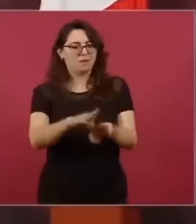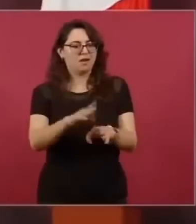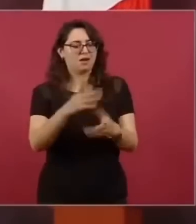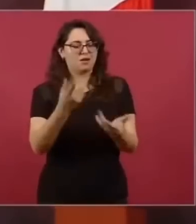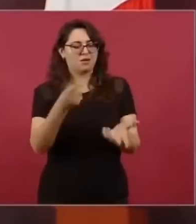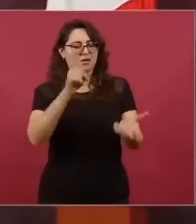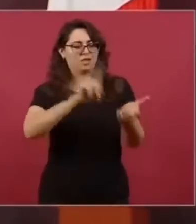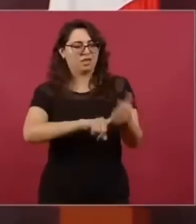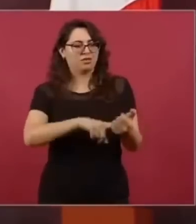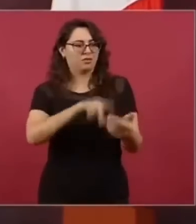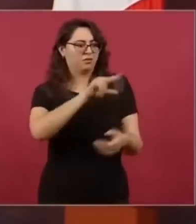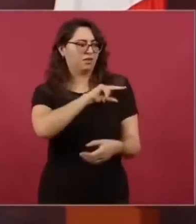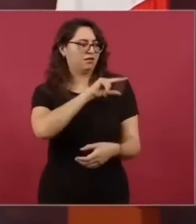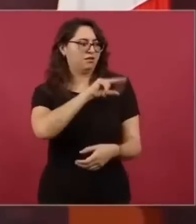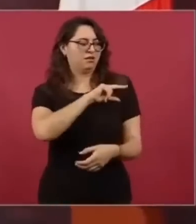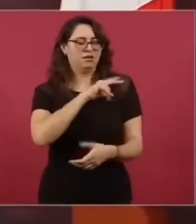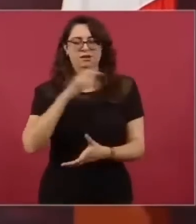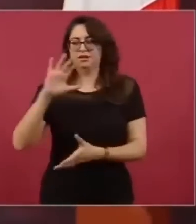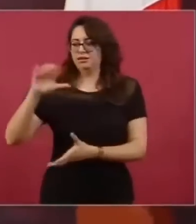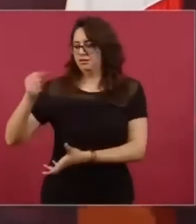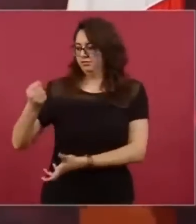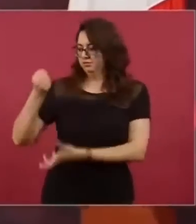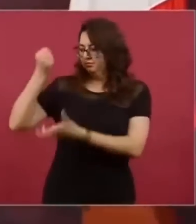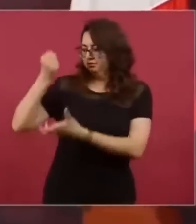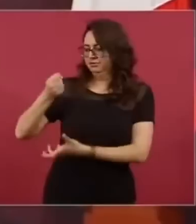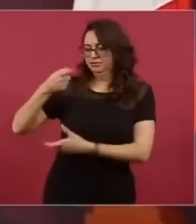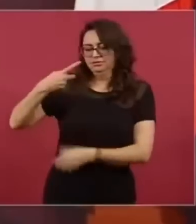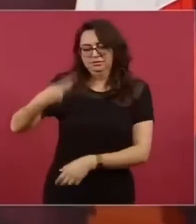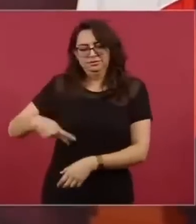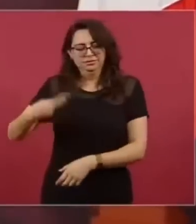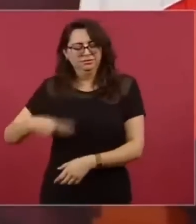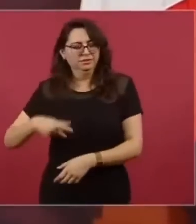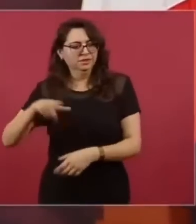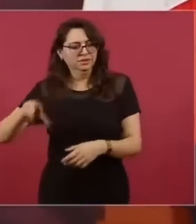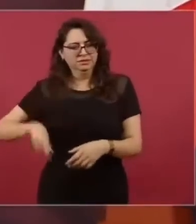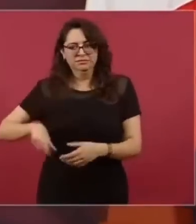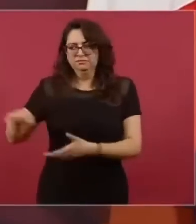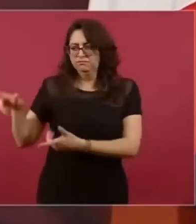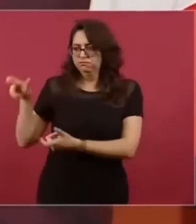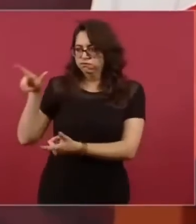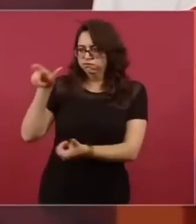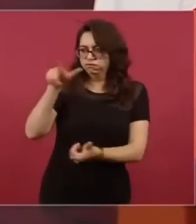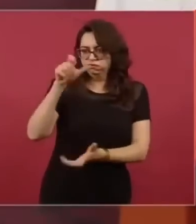todo el dinero del presupuesto en la banca comercial?